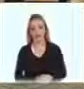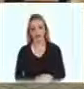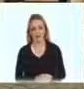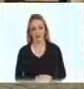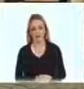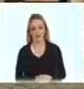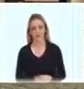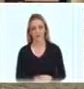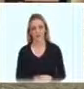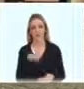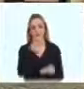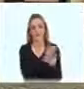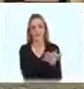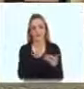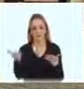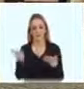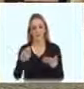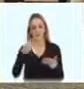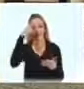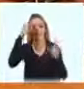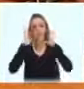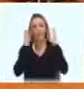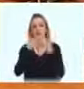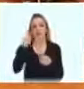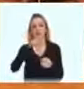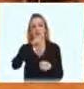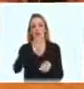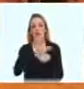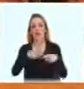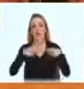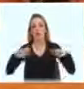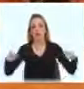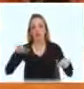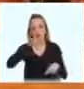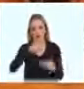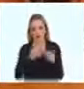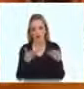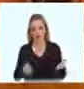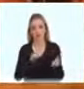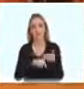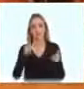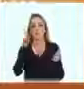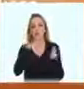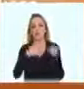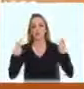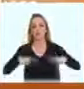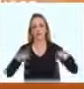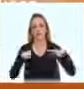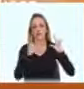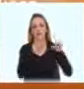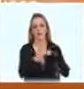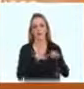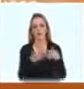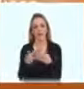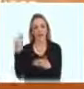la nómina del congreso de jalisco sigue aumentando hoy en día en el poder legislativo laboran más de 1000 personas hasta agosto